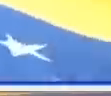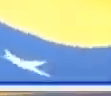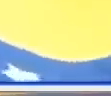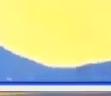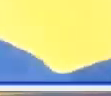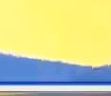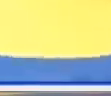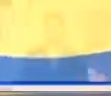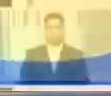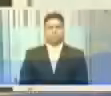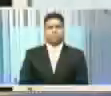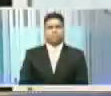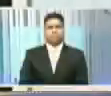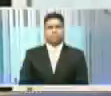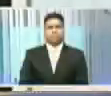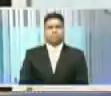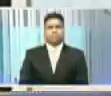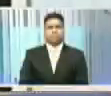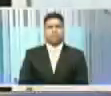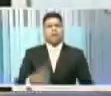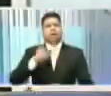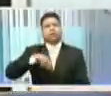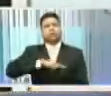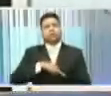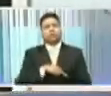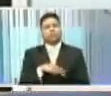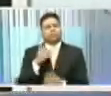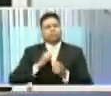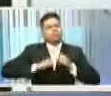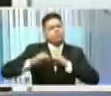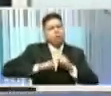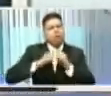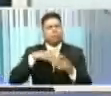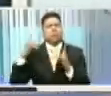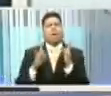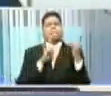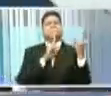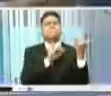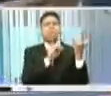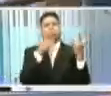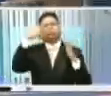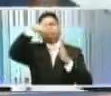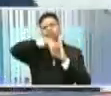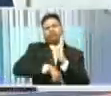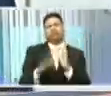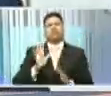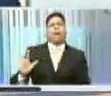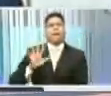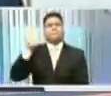una tremenda pasión de patria, un amor que no tiene